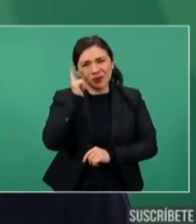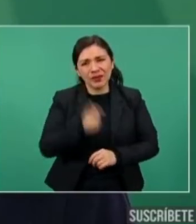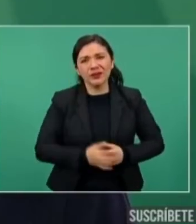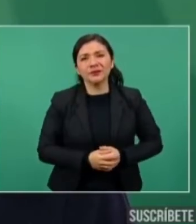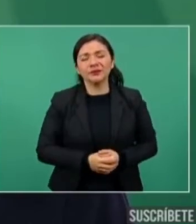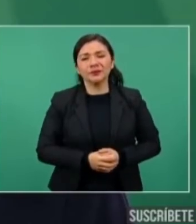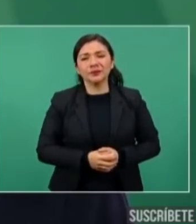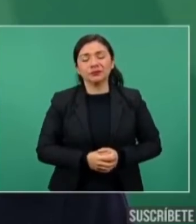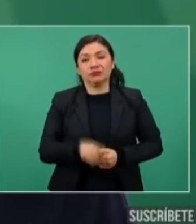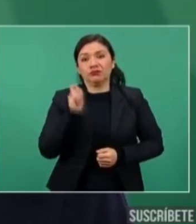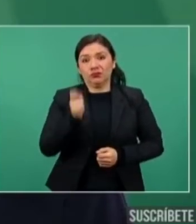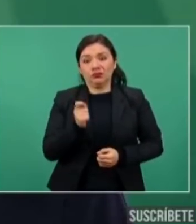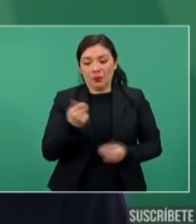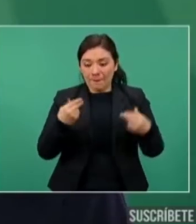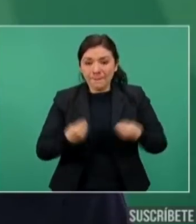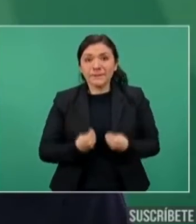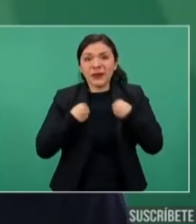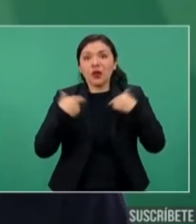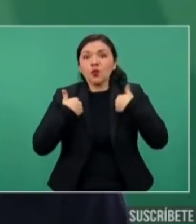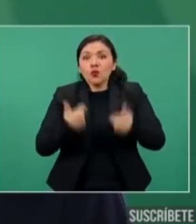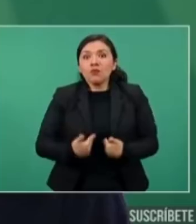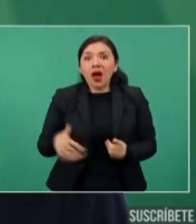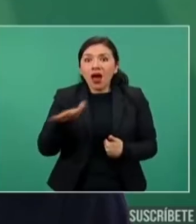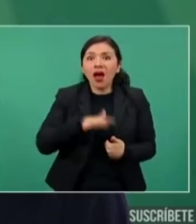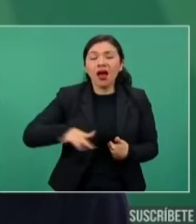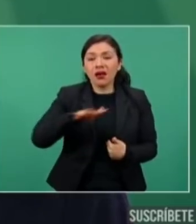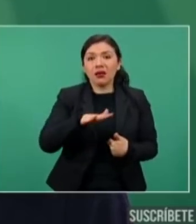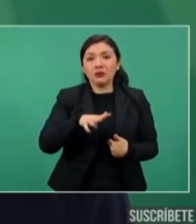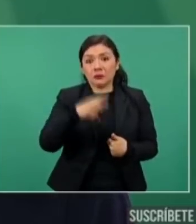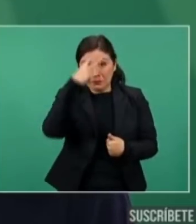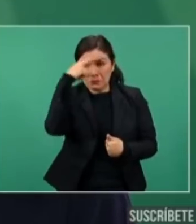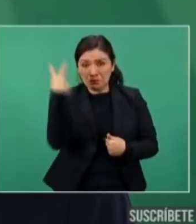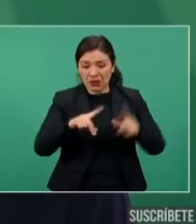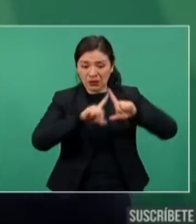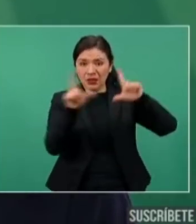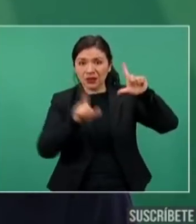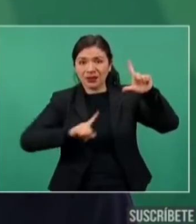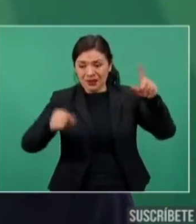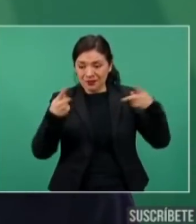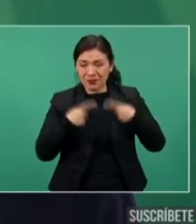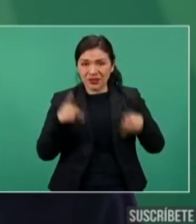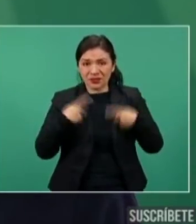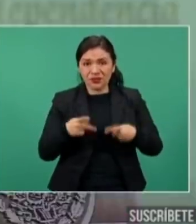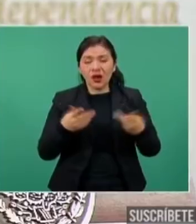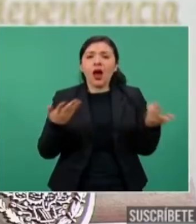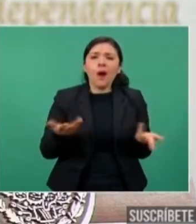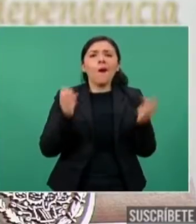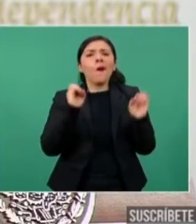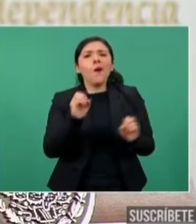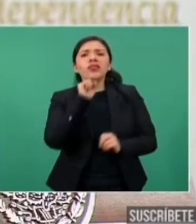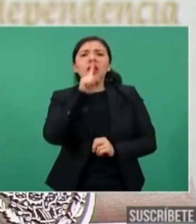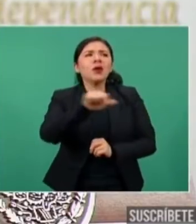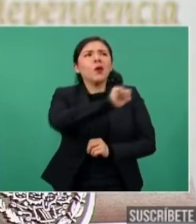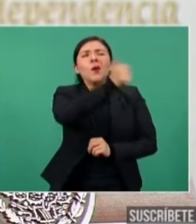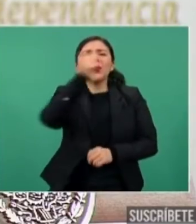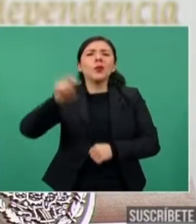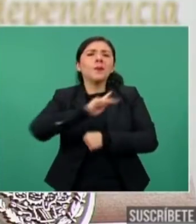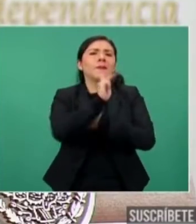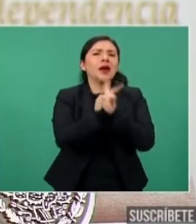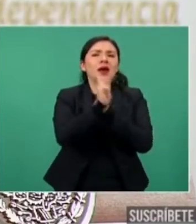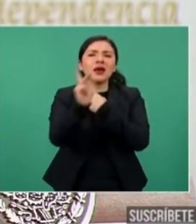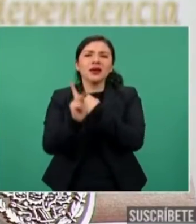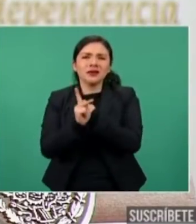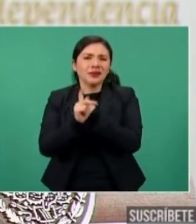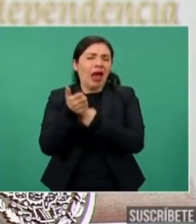y seres humanos mexicanos y de otros países